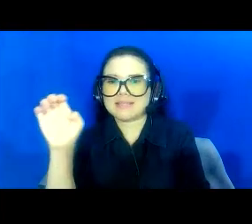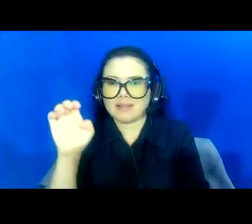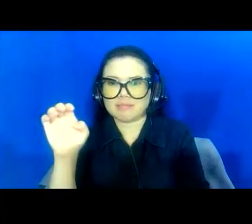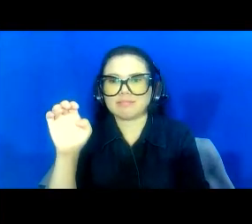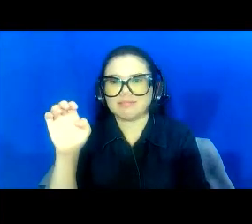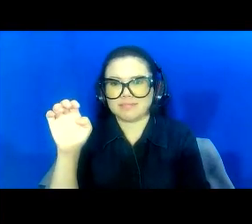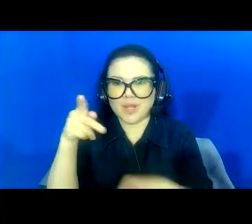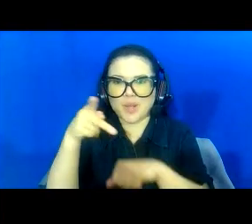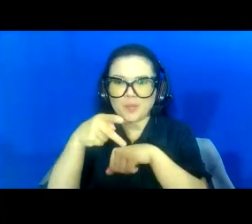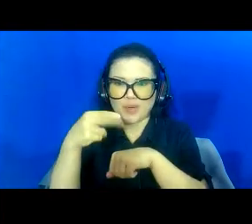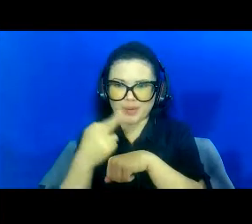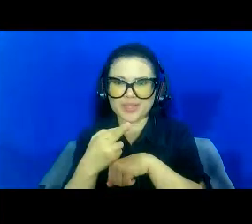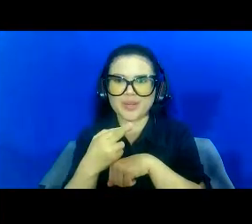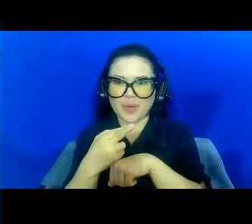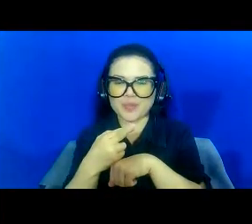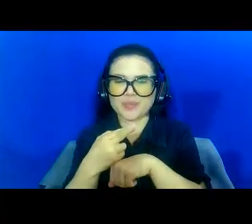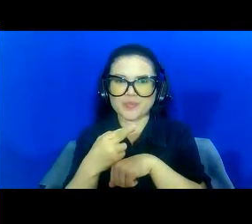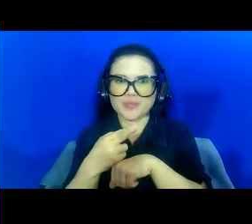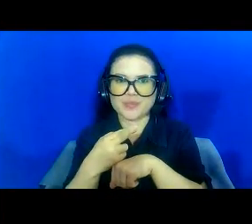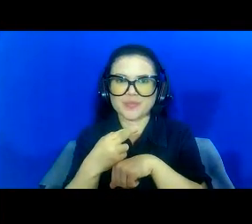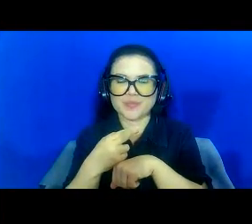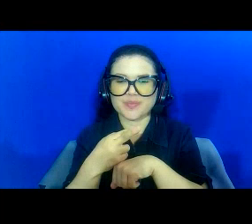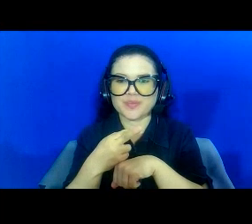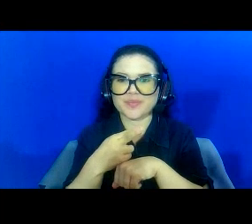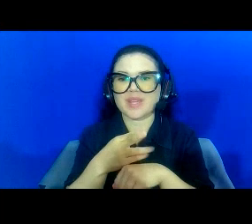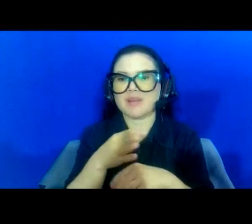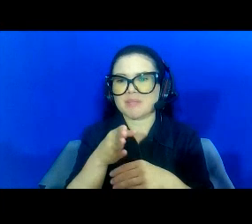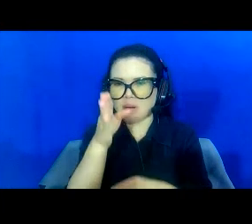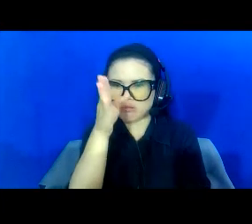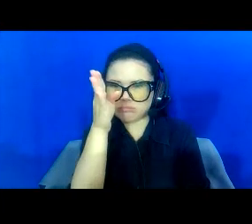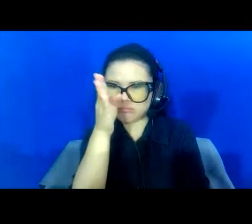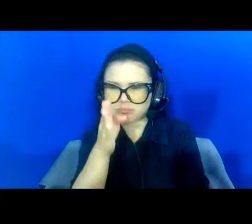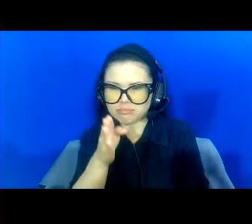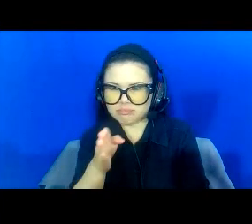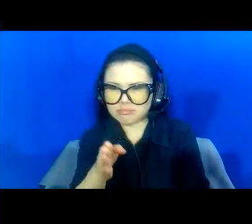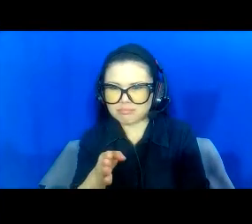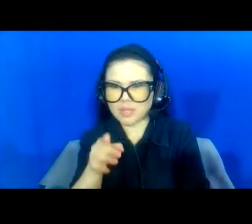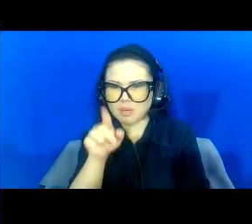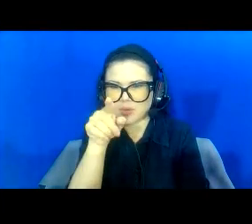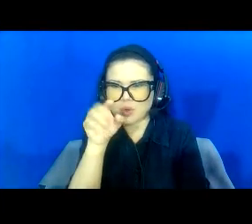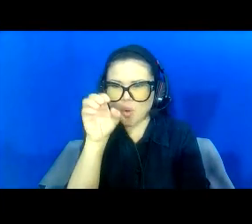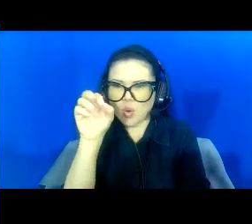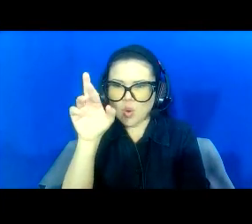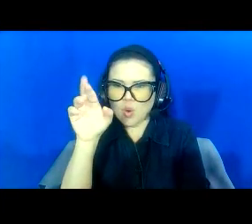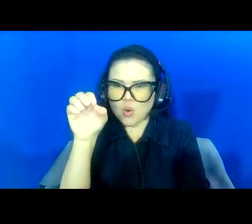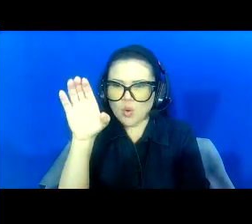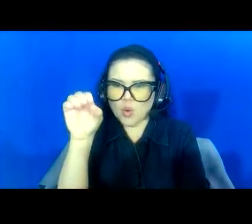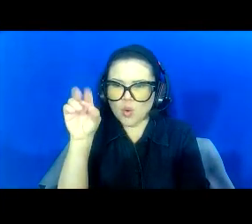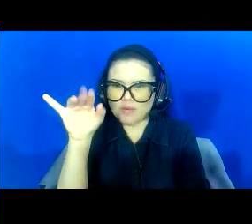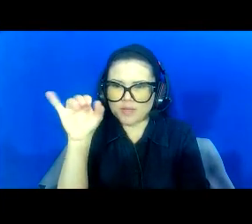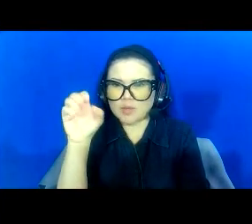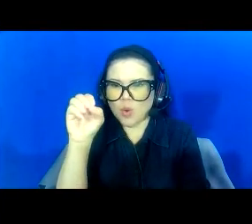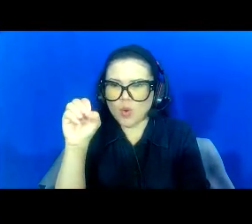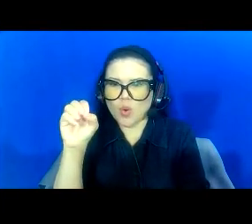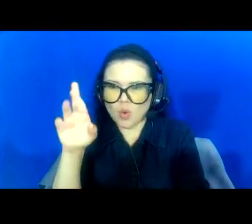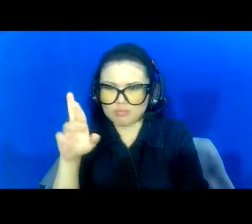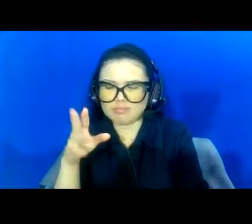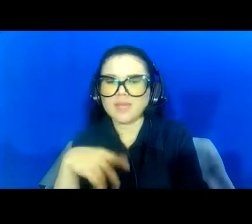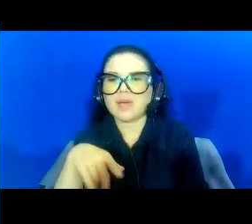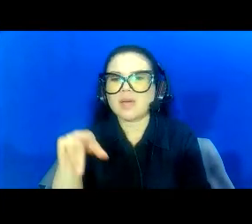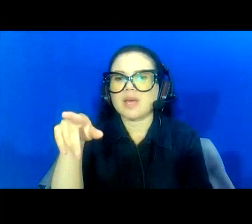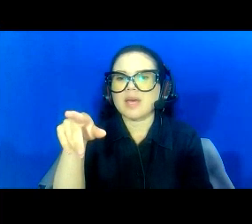línea, más o menos por ahí encima de Orocovis, que es el centro geográfico de nuestro país, vamos a ver que hacia el oeste, hacia